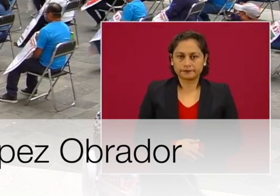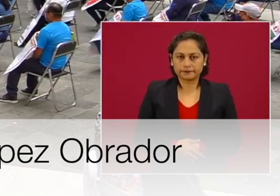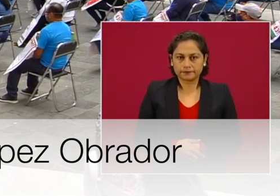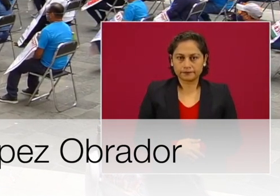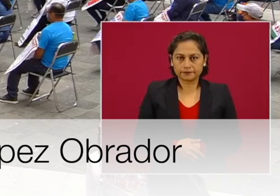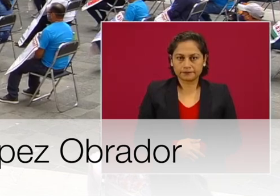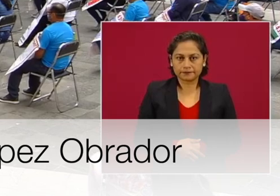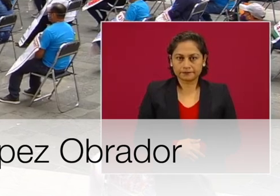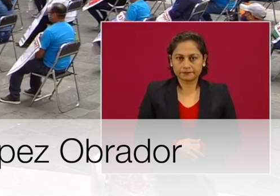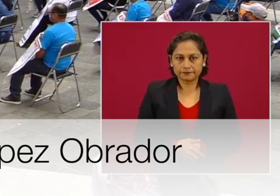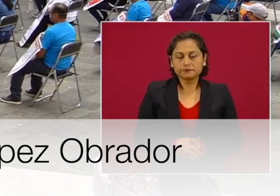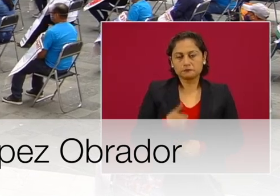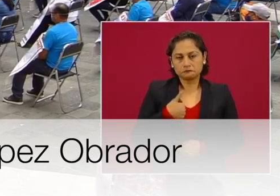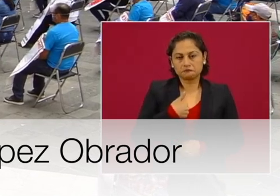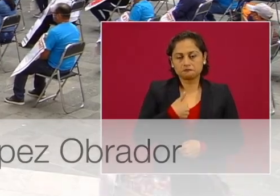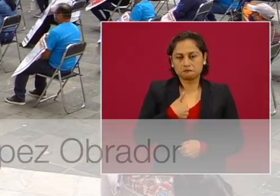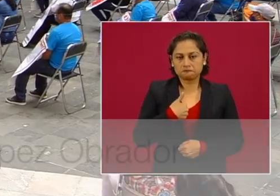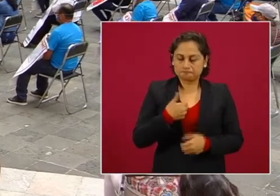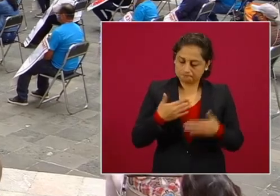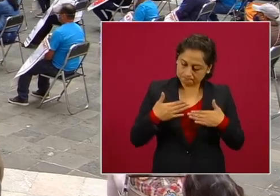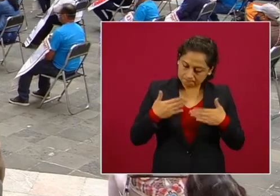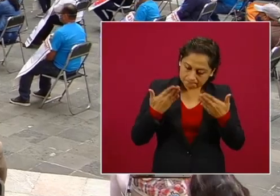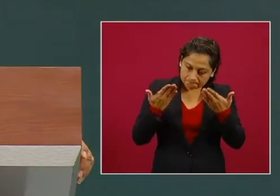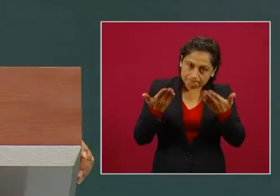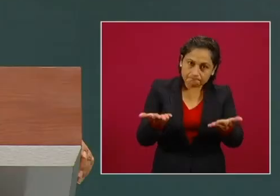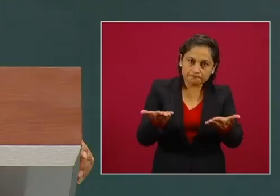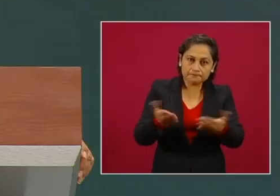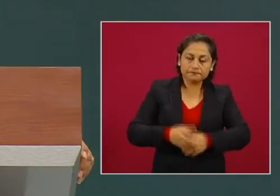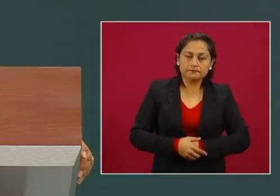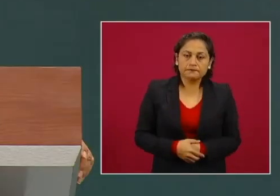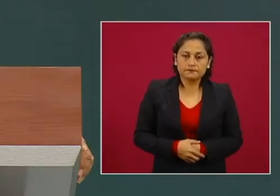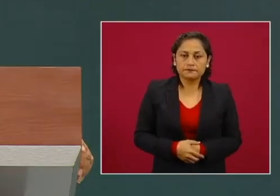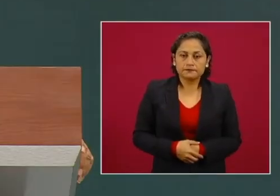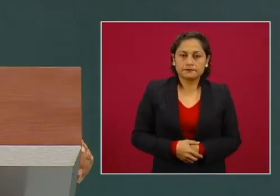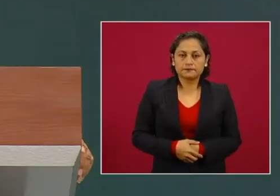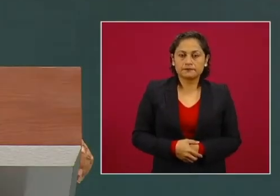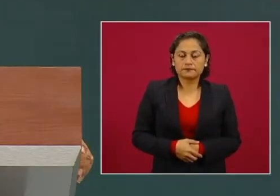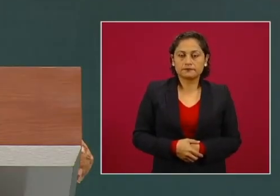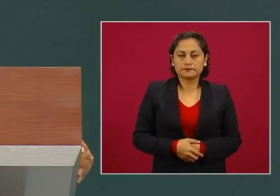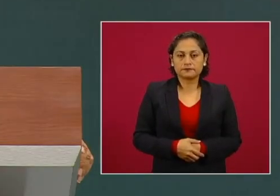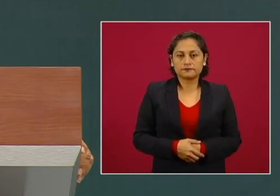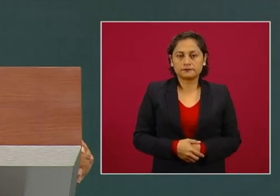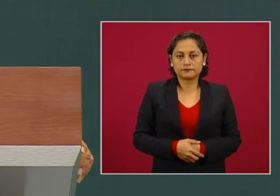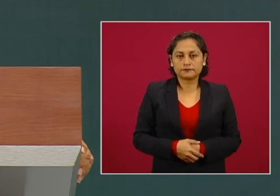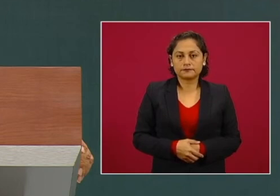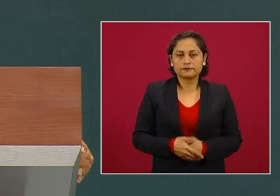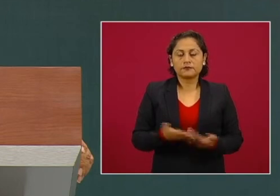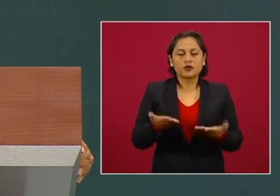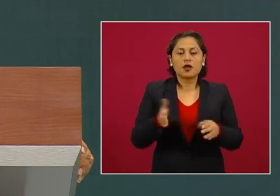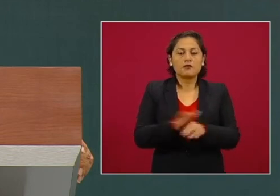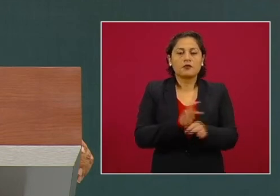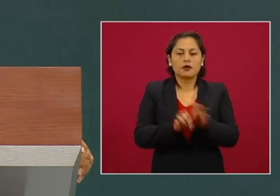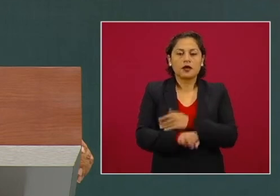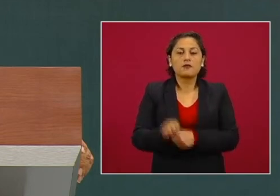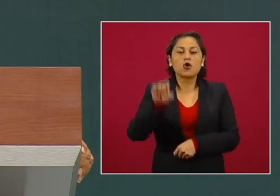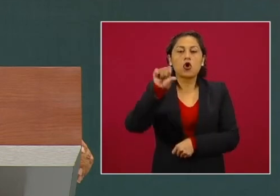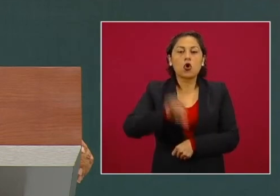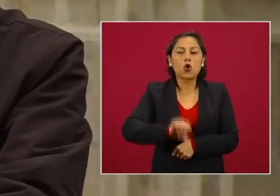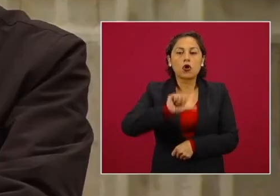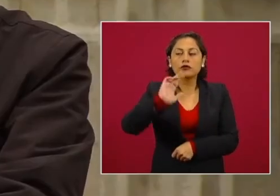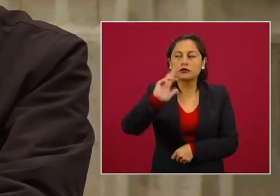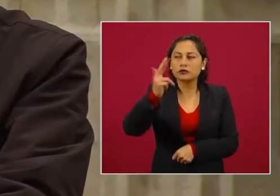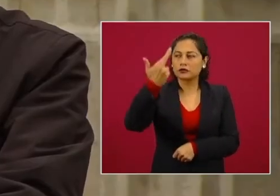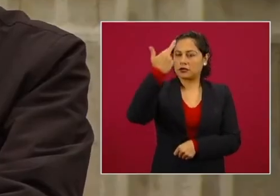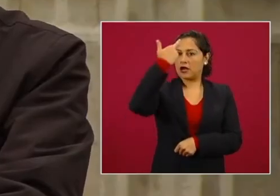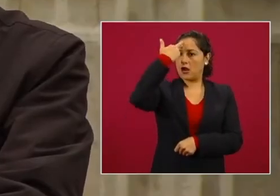eso es lo que yo les ofrezco no es que como hoy se cumplen seis años estamos